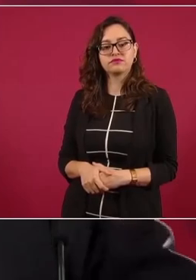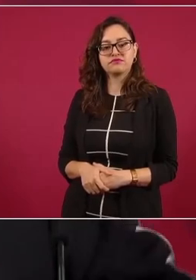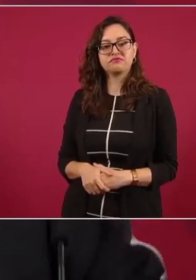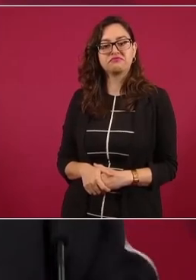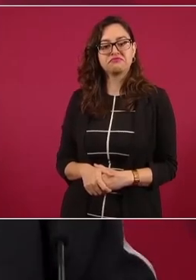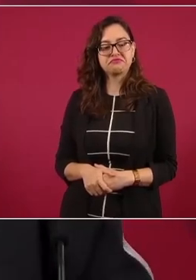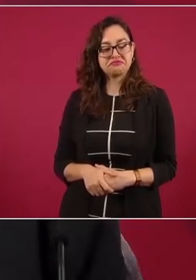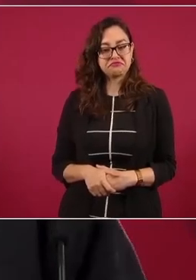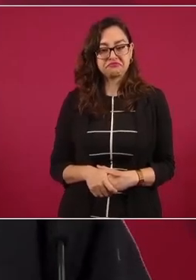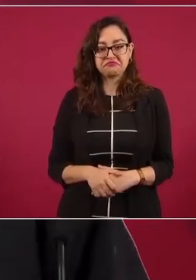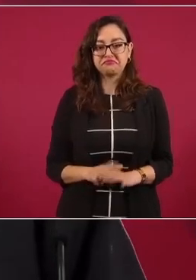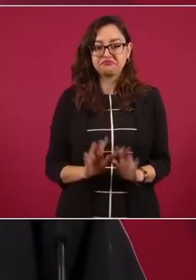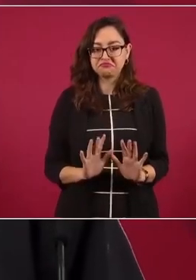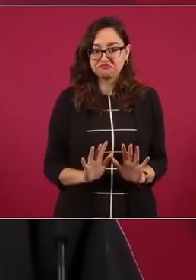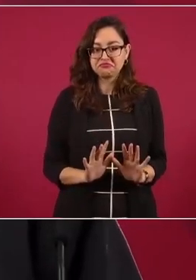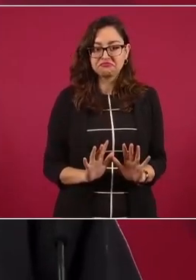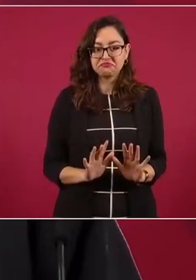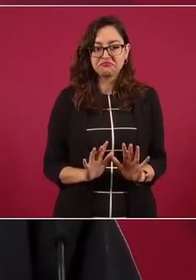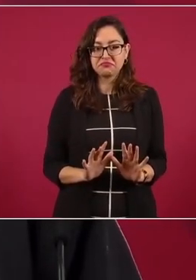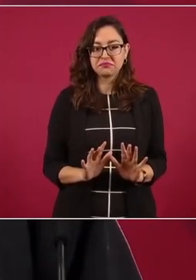Estamos ahí con